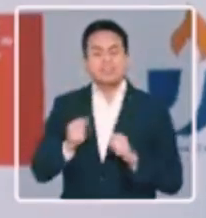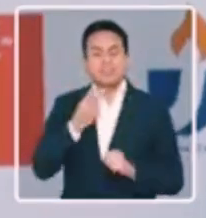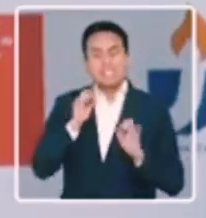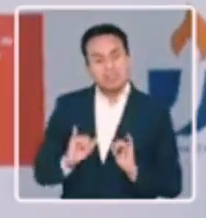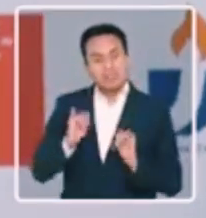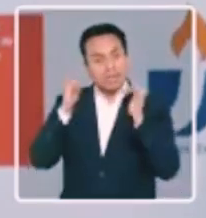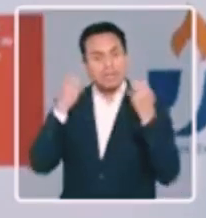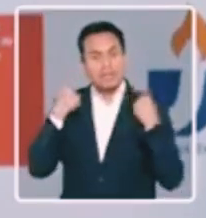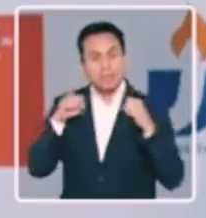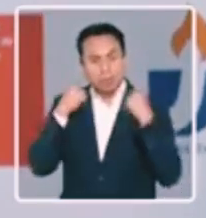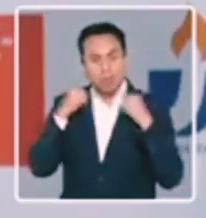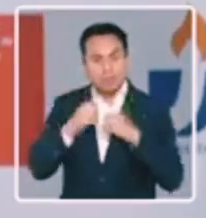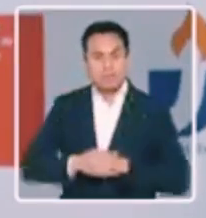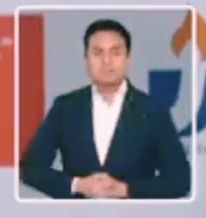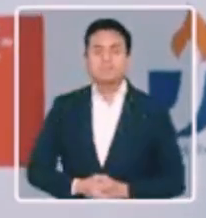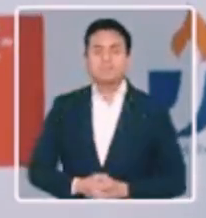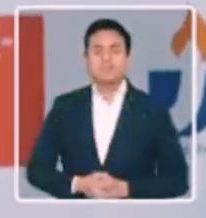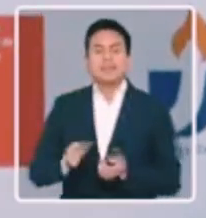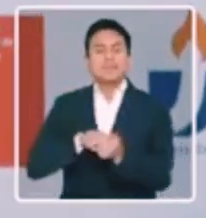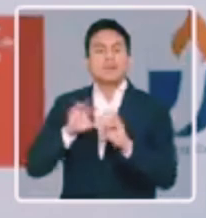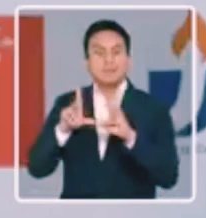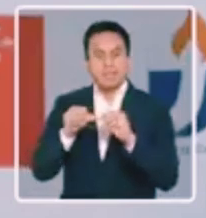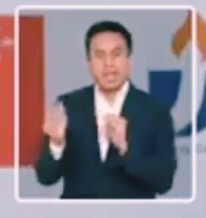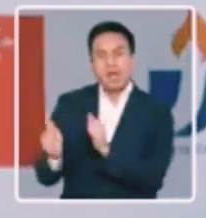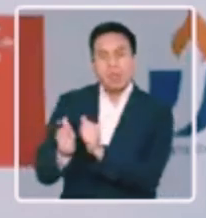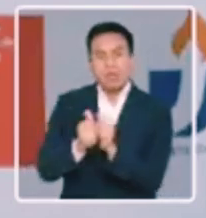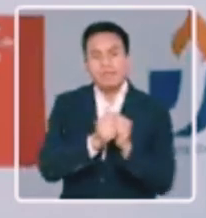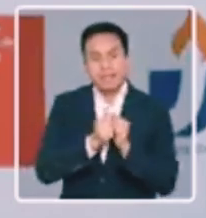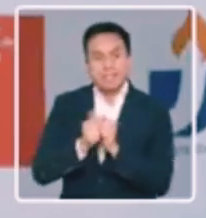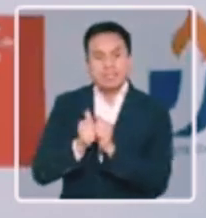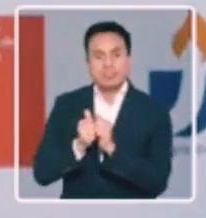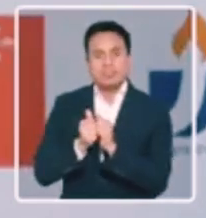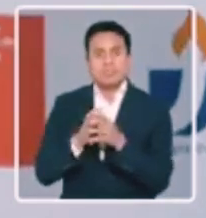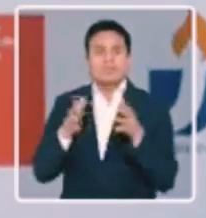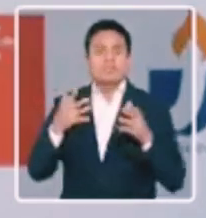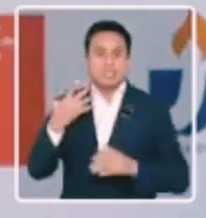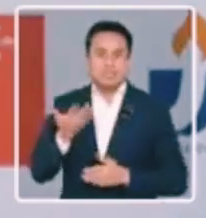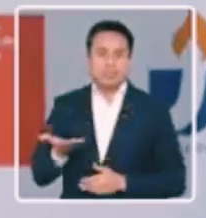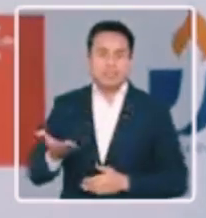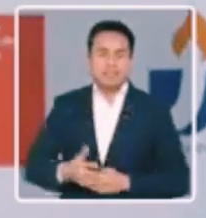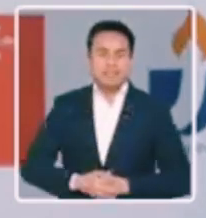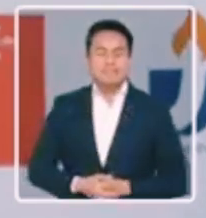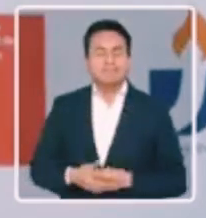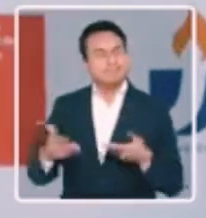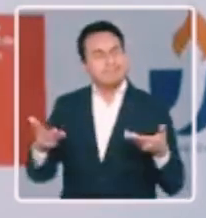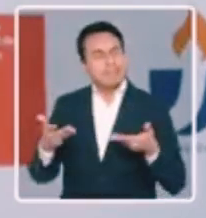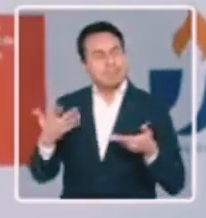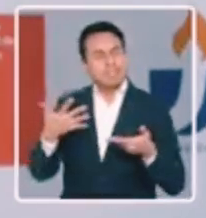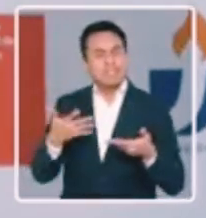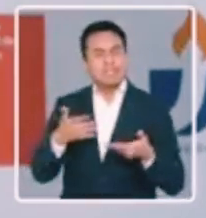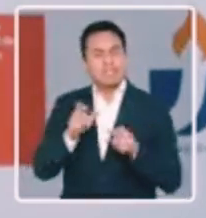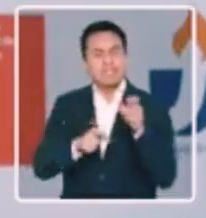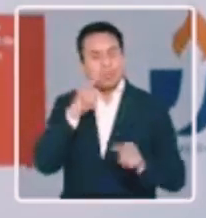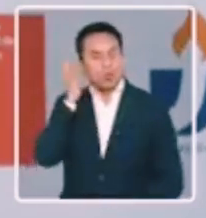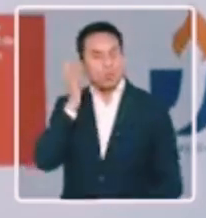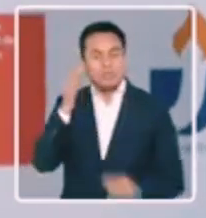disfrutar el deporte a las familias que están acompañando que son tremendamente importantes para los chicos y las